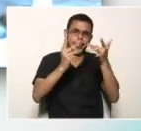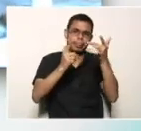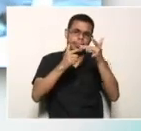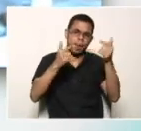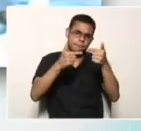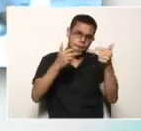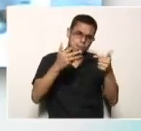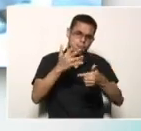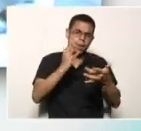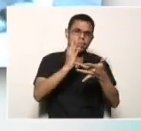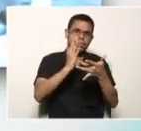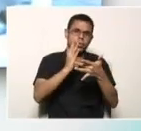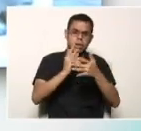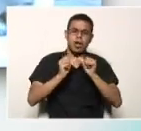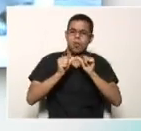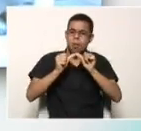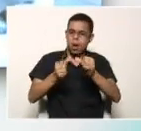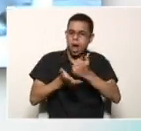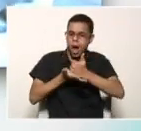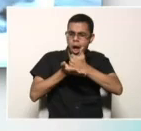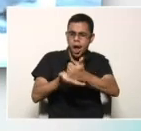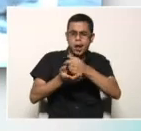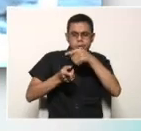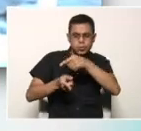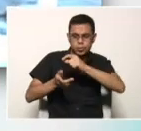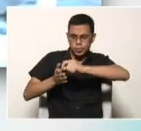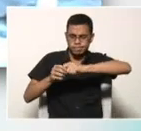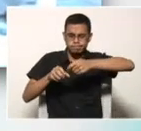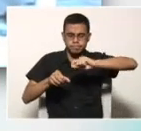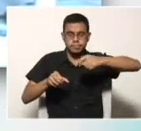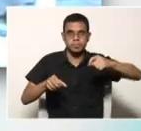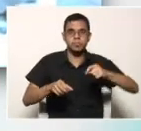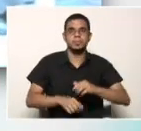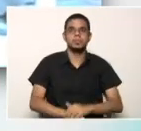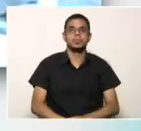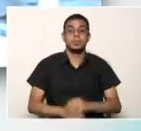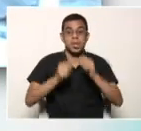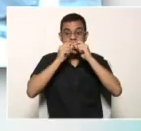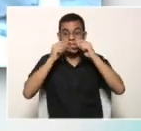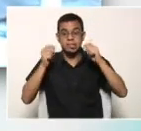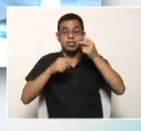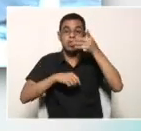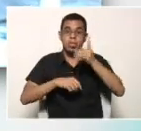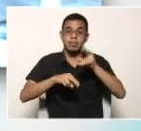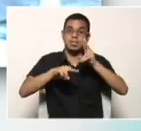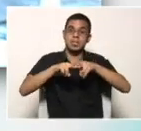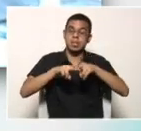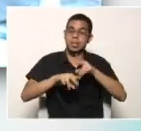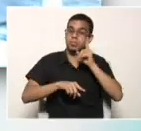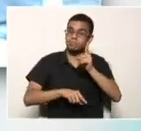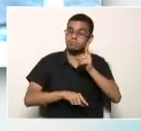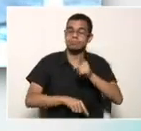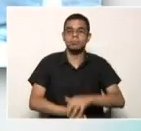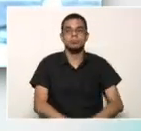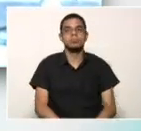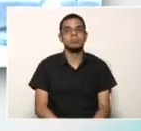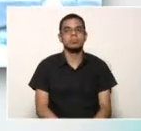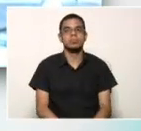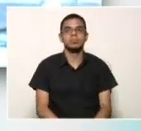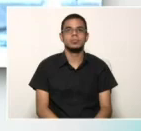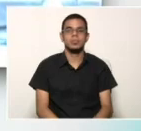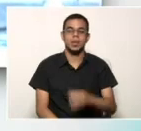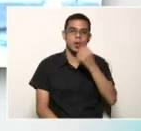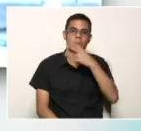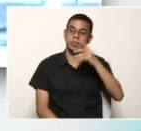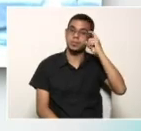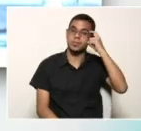usar adhesivos translúcidos, sino adhesivos aislantes. Mi nombre es Reinaldo Rodríguez, recordándoles